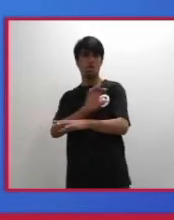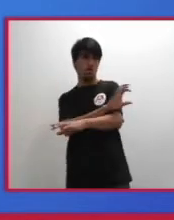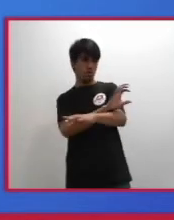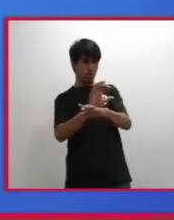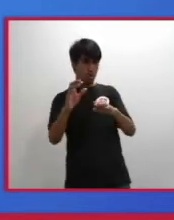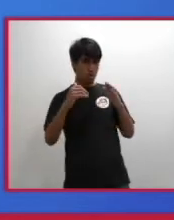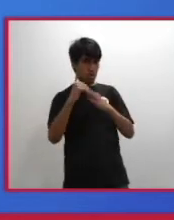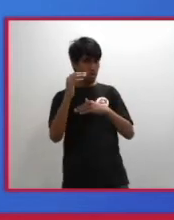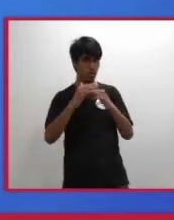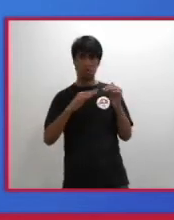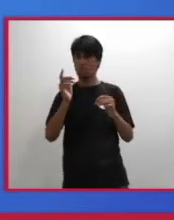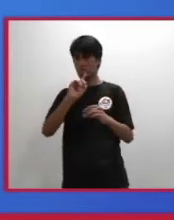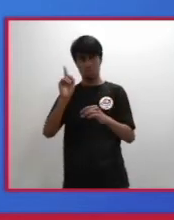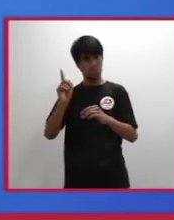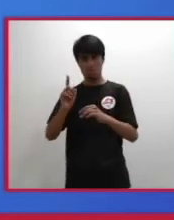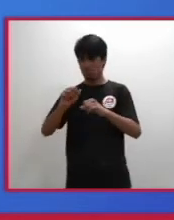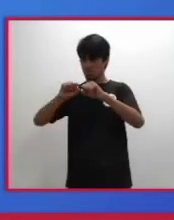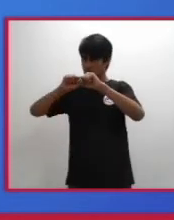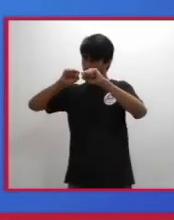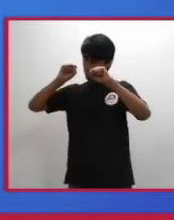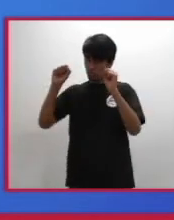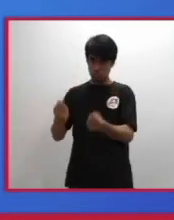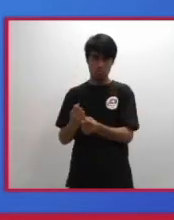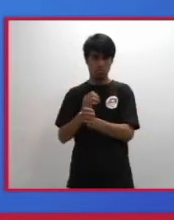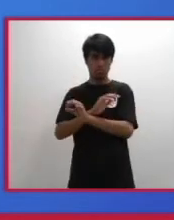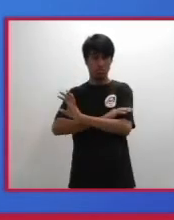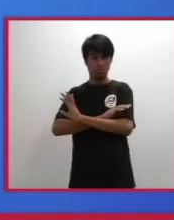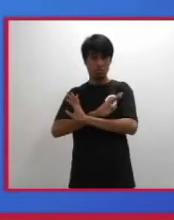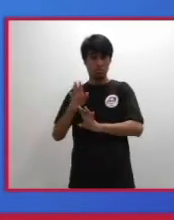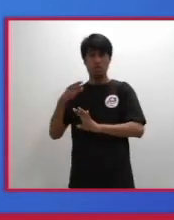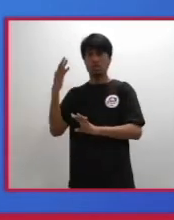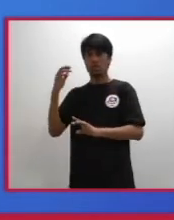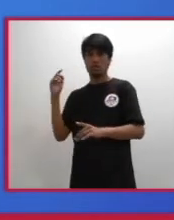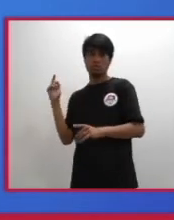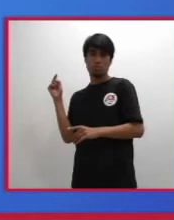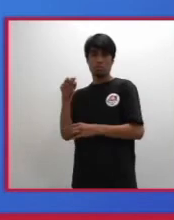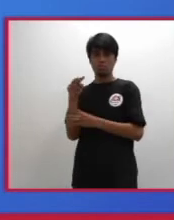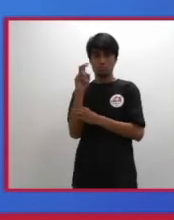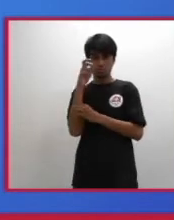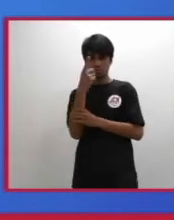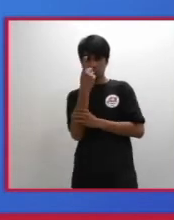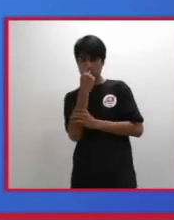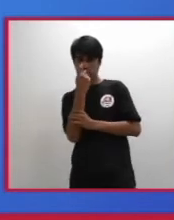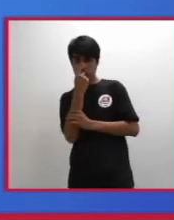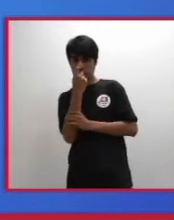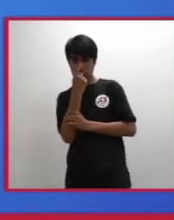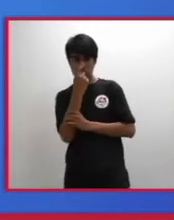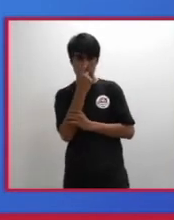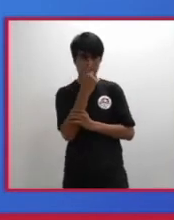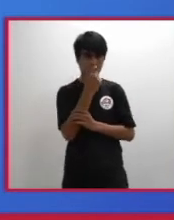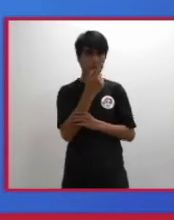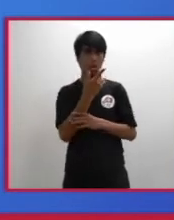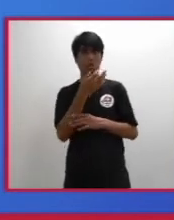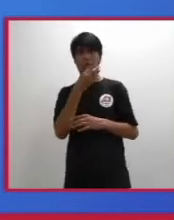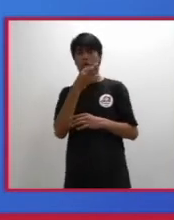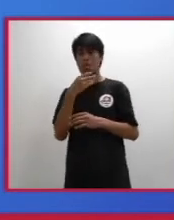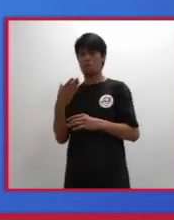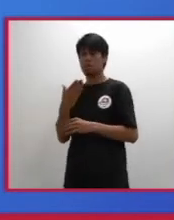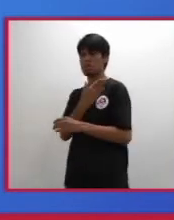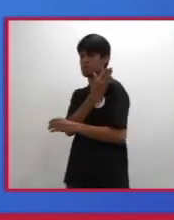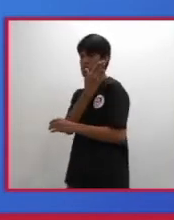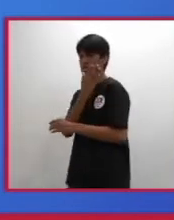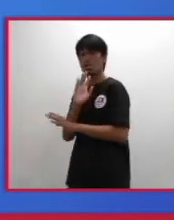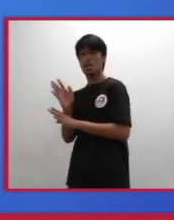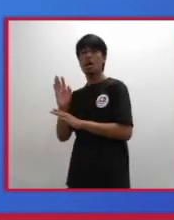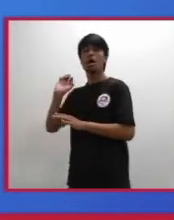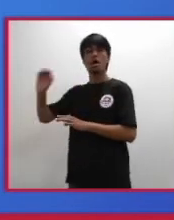el tiempo necesario para investigar la causa. O sea, no puede ser que haya un accidente, igual nomás continuemos como si